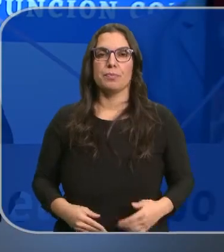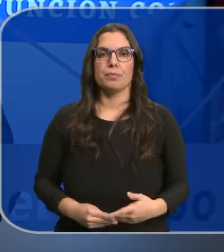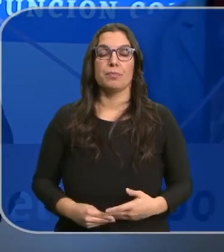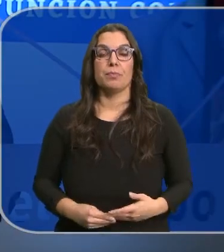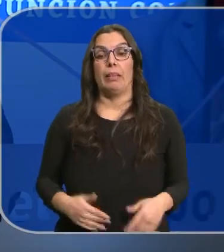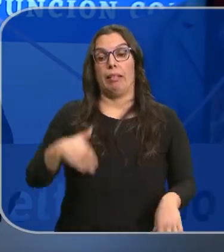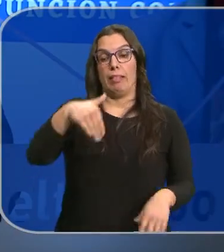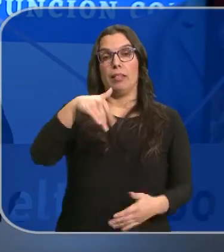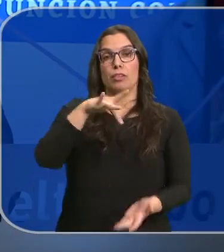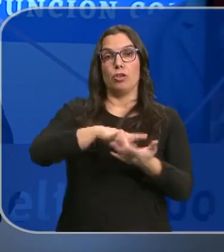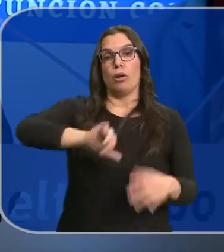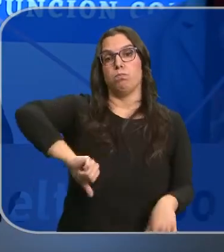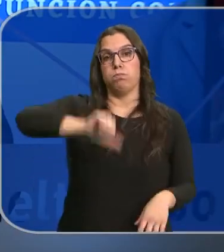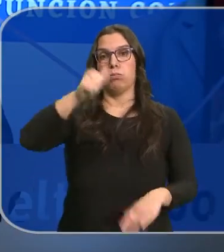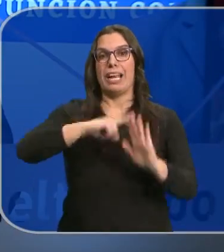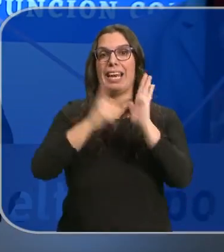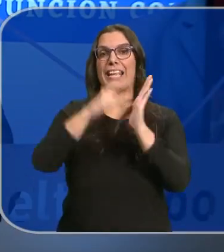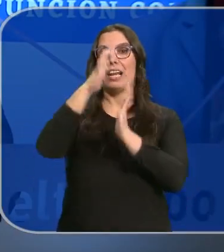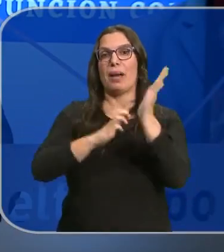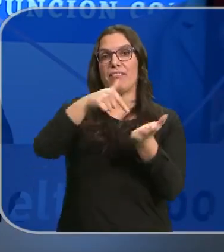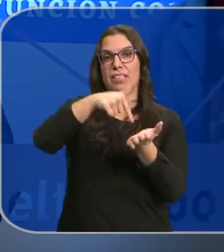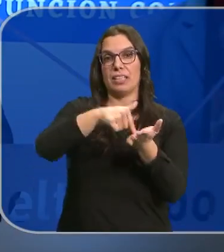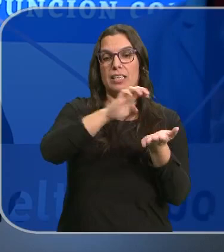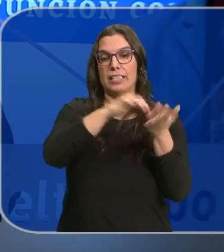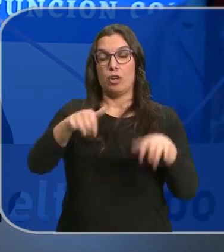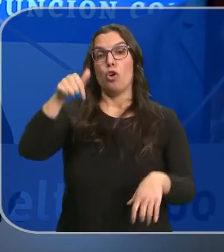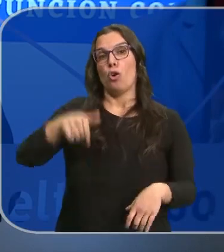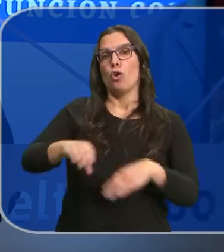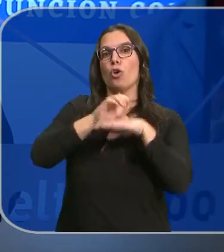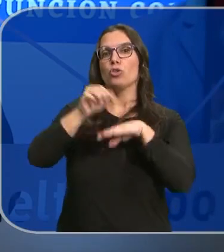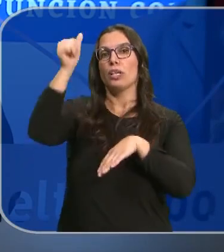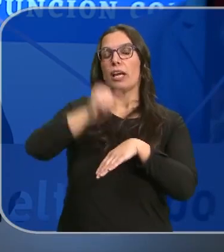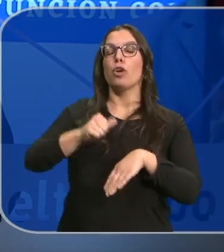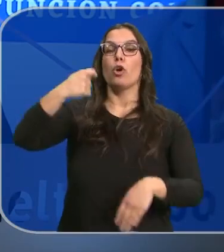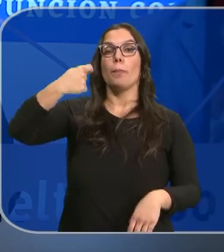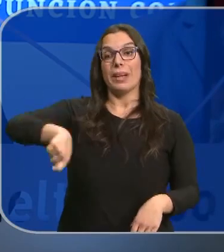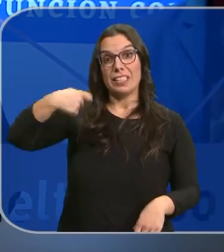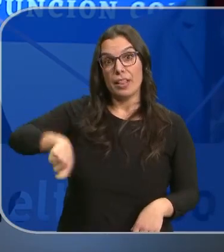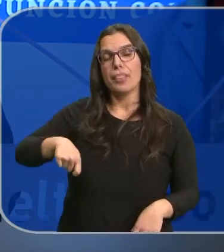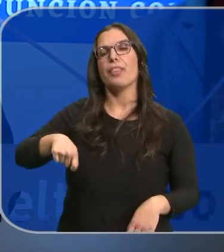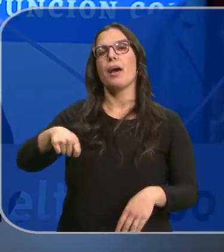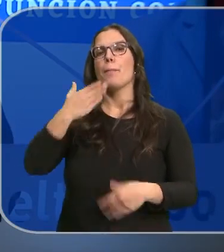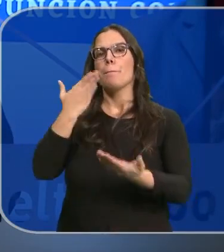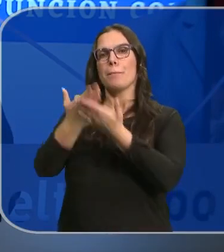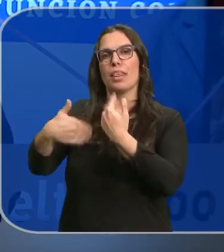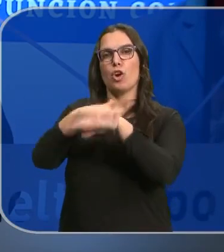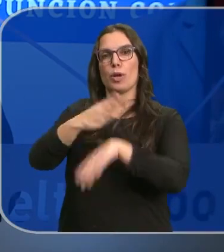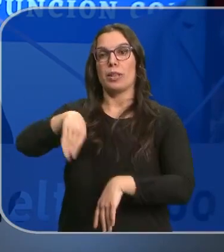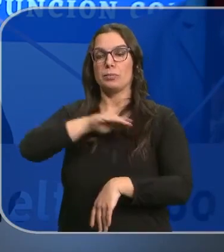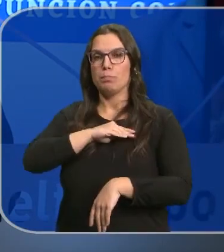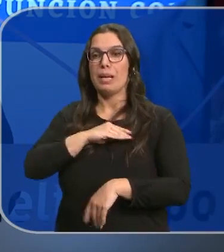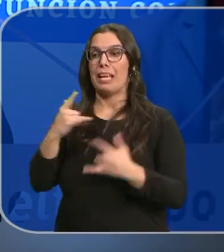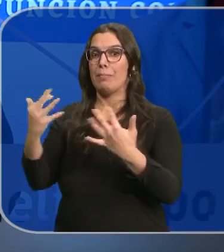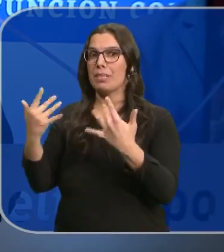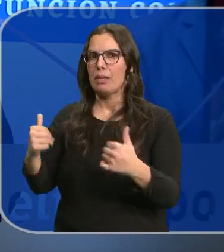A pocos días de que se apruebe la Ley de Rebajas Fiscales de Castilla y León, el consejero de Presidencia, Jesús Julio Carnero, ha vuelto a pedir al Gobierno central más